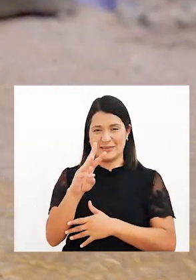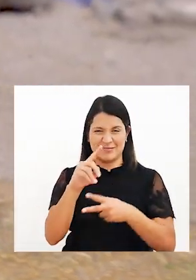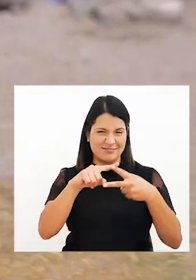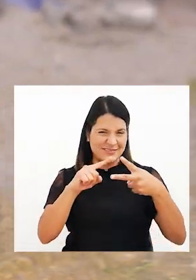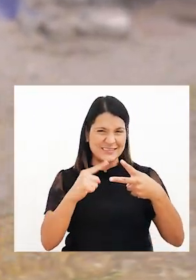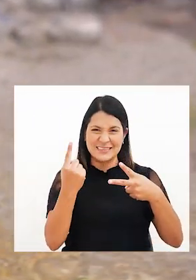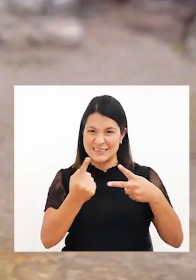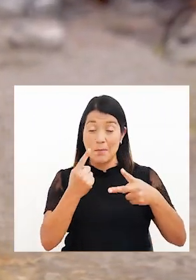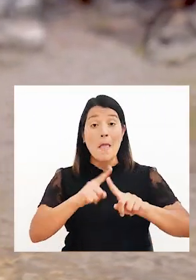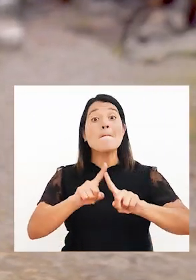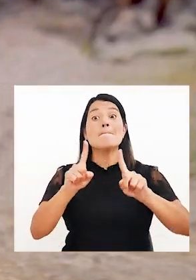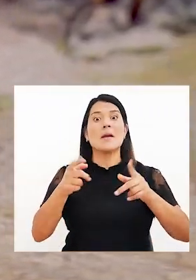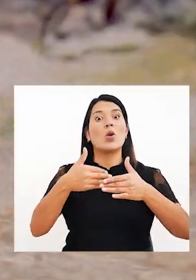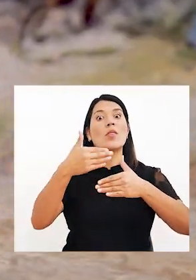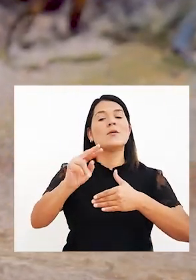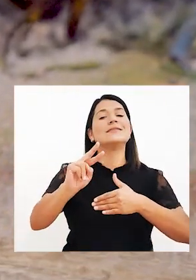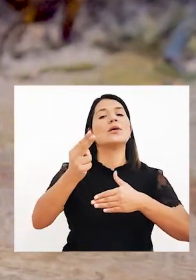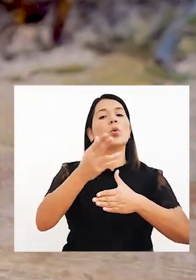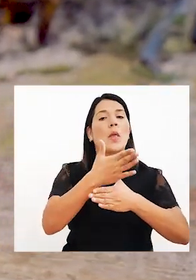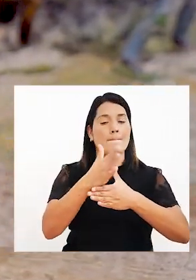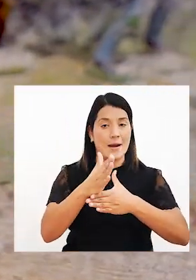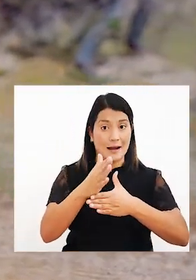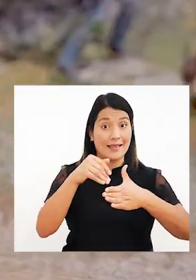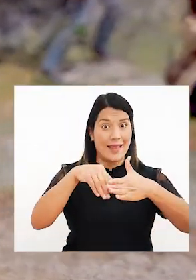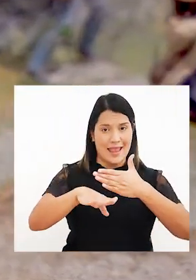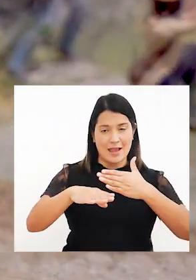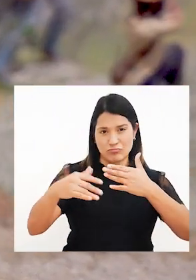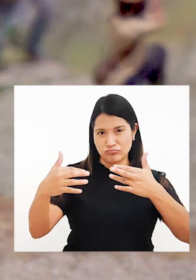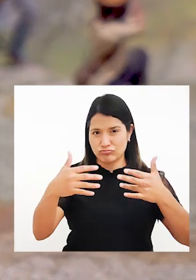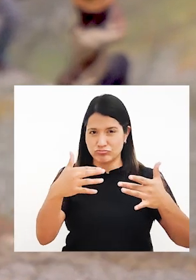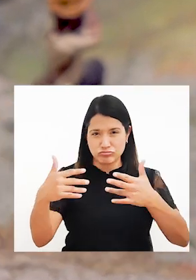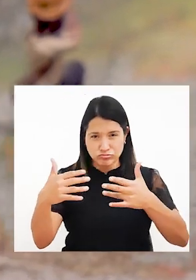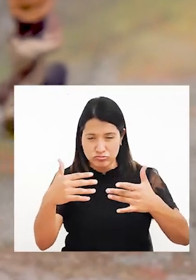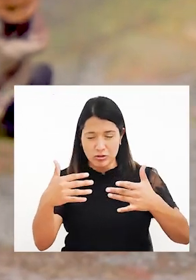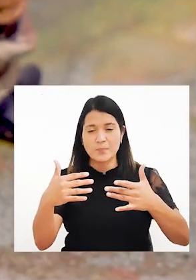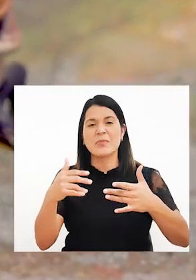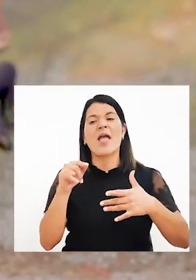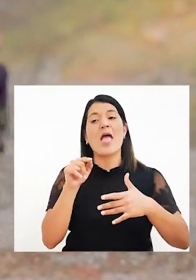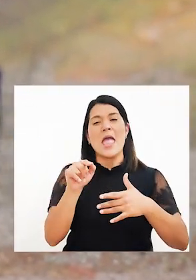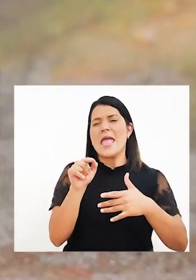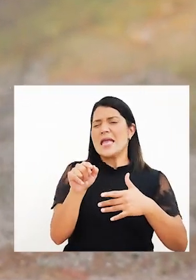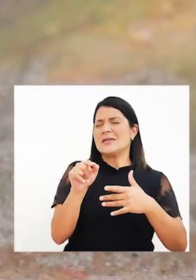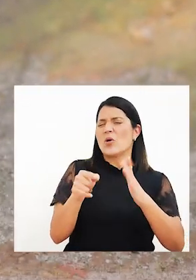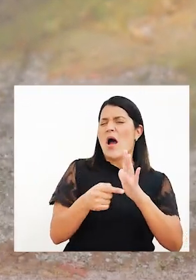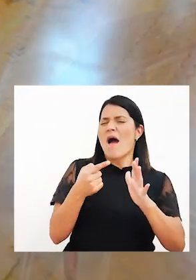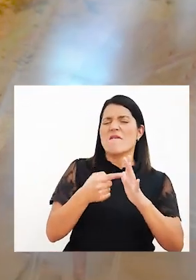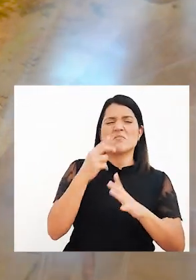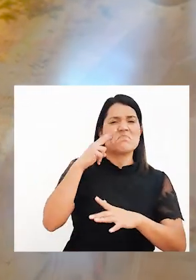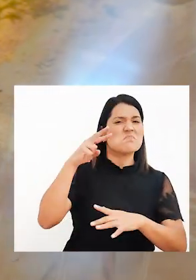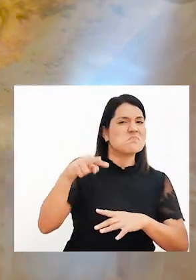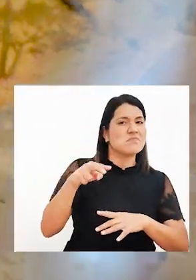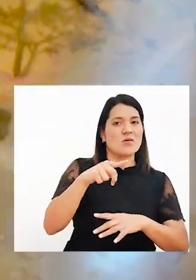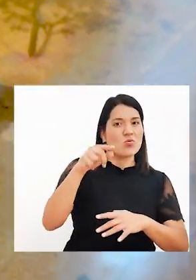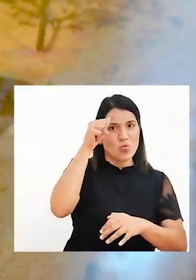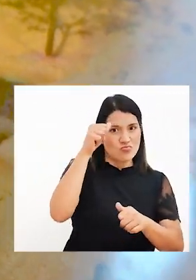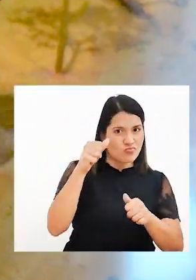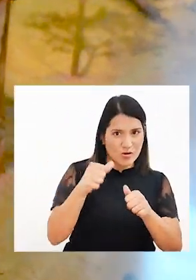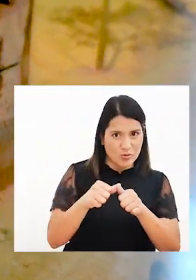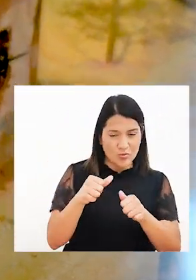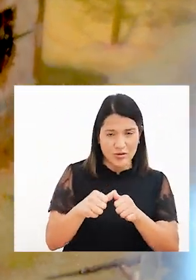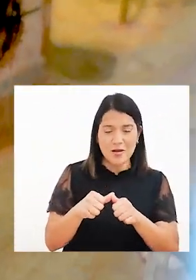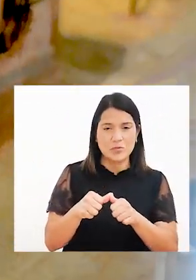embargo, hay una segunda etapa de la campaña que ha pasado inadvertida dentro de la memoria, de alguna u otra